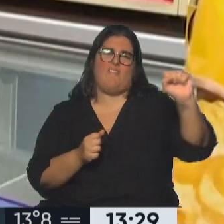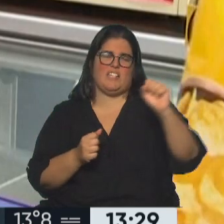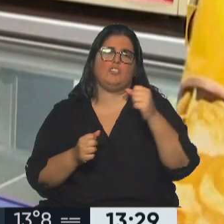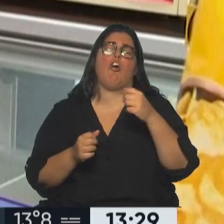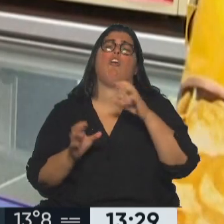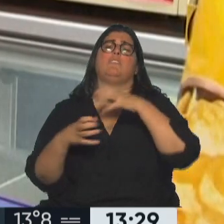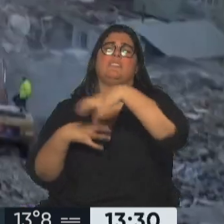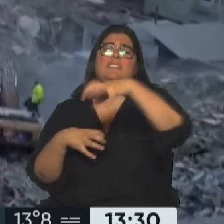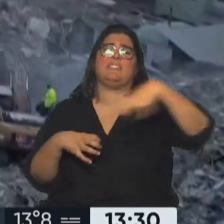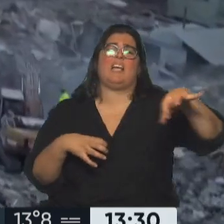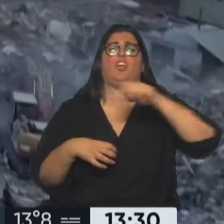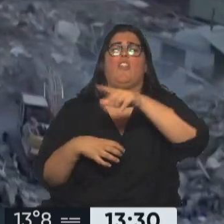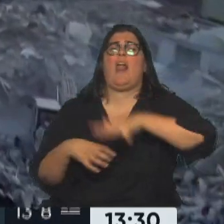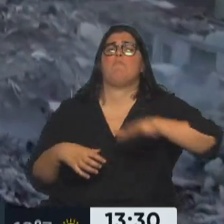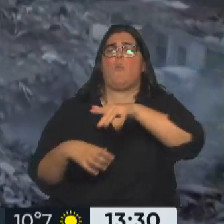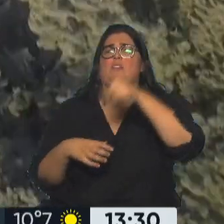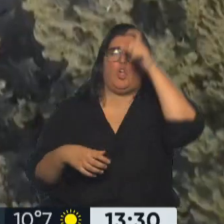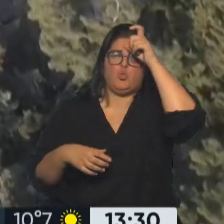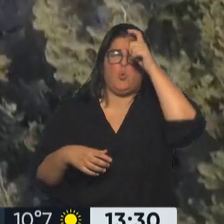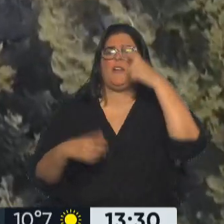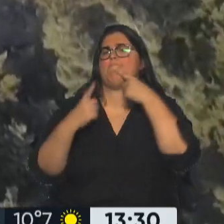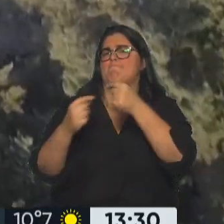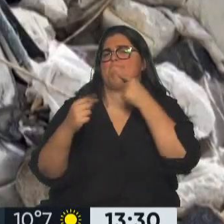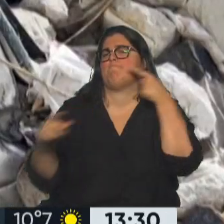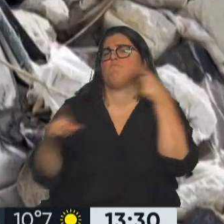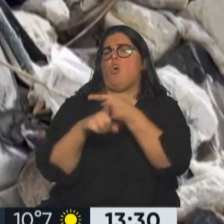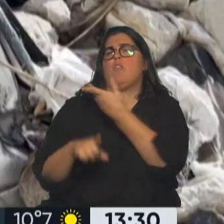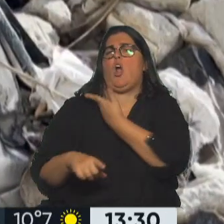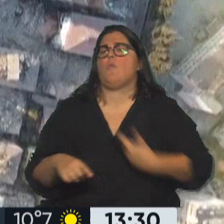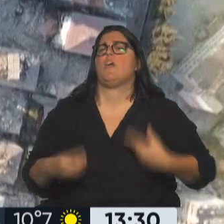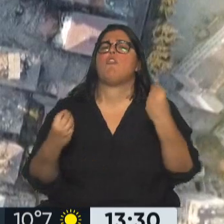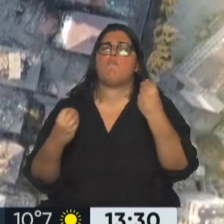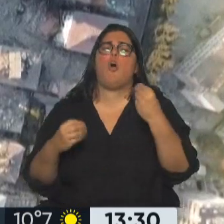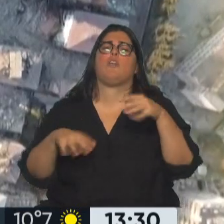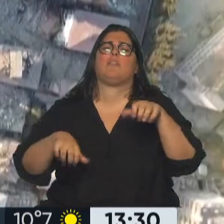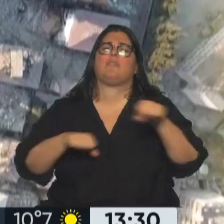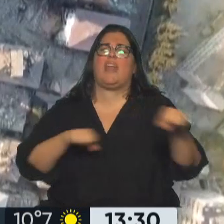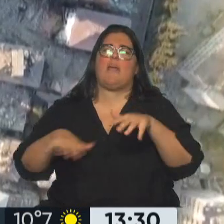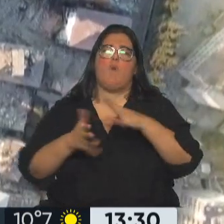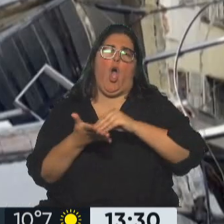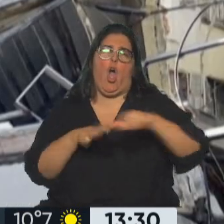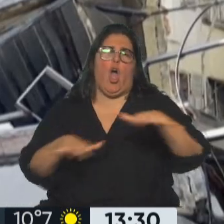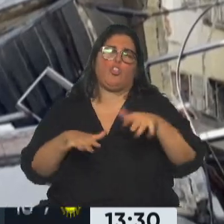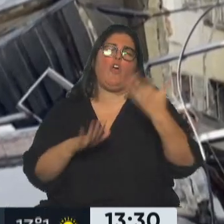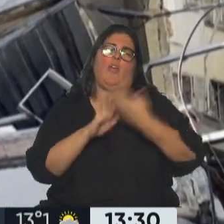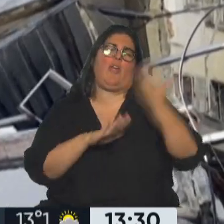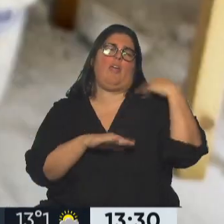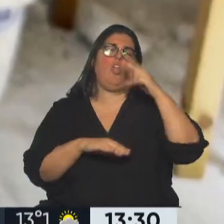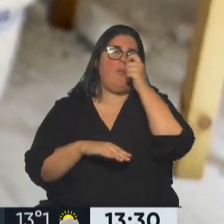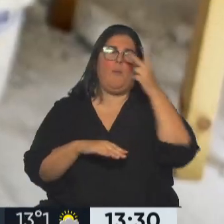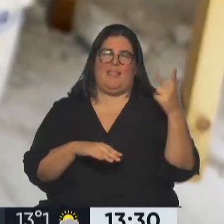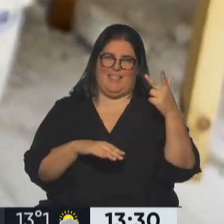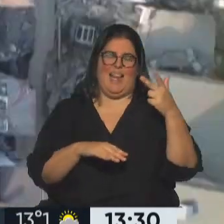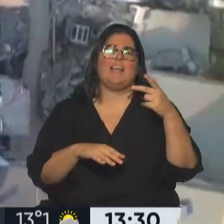de la sociedad turca que cuestionan al gobierno por la gestión de las consecuencias del devastador terremoto de febrero de 2023 que dejó